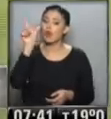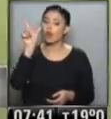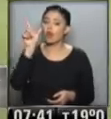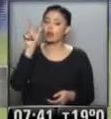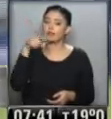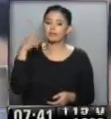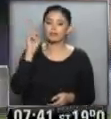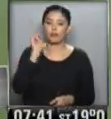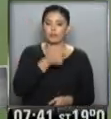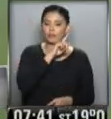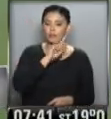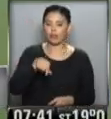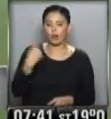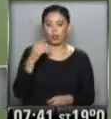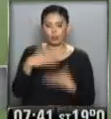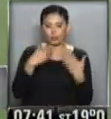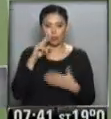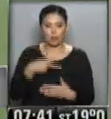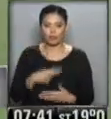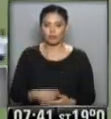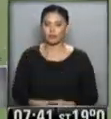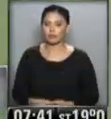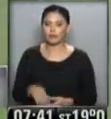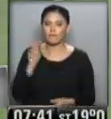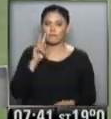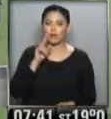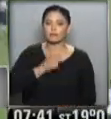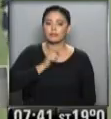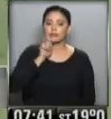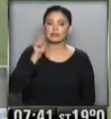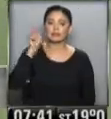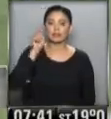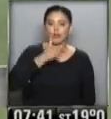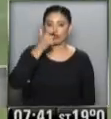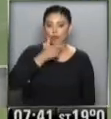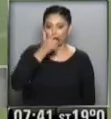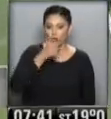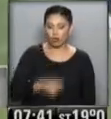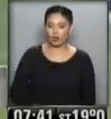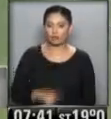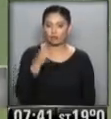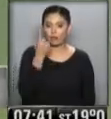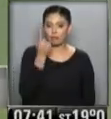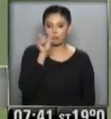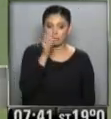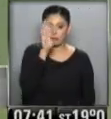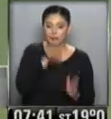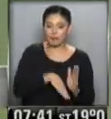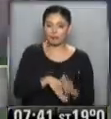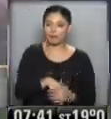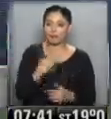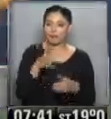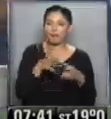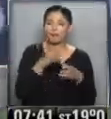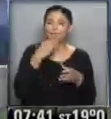le anuló a Ledesma, que posteriormente vio la tarjeta roja, una baja sensible para lo que va a ser el partido de vuelta, cuando